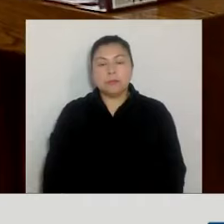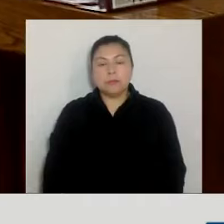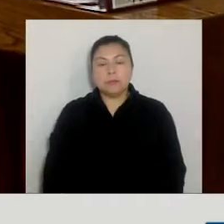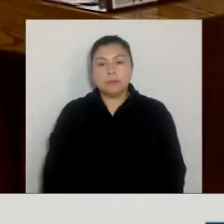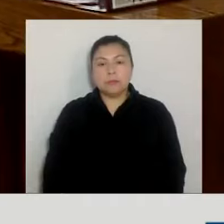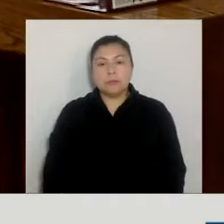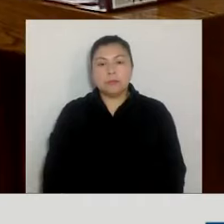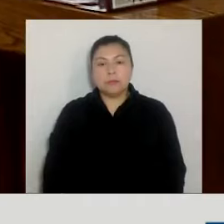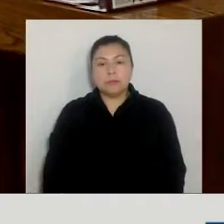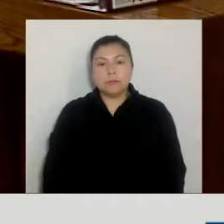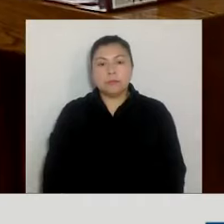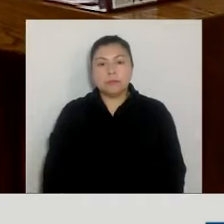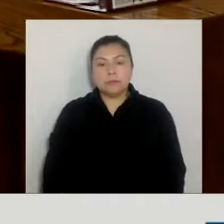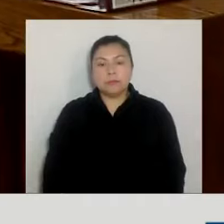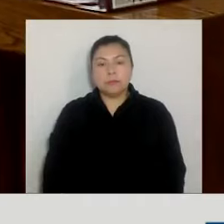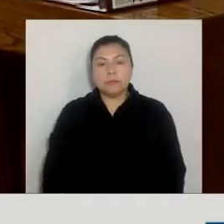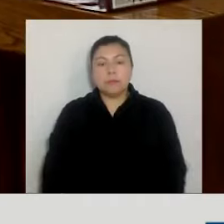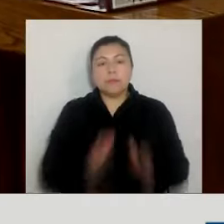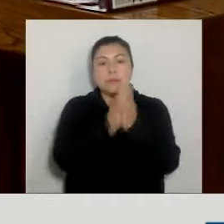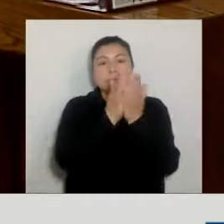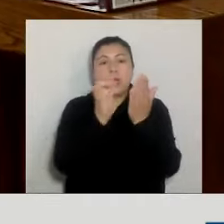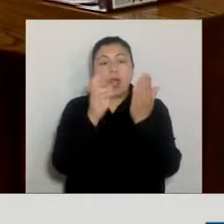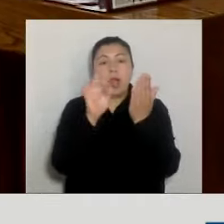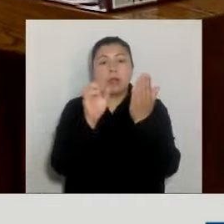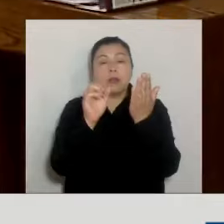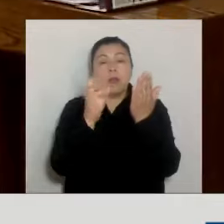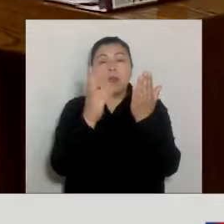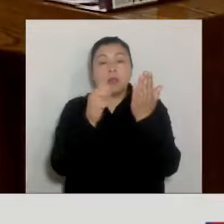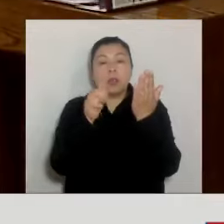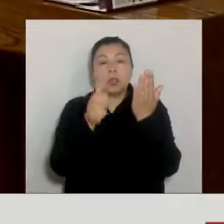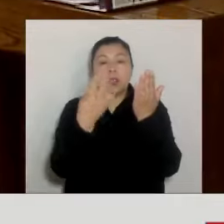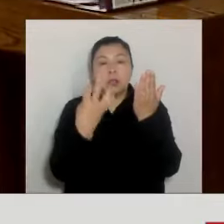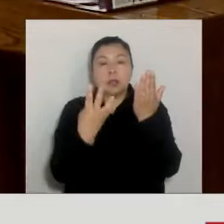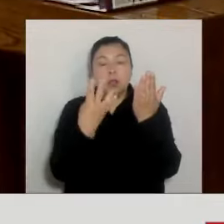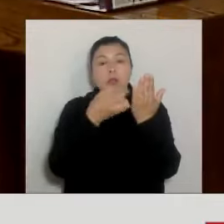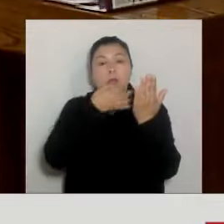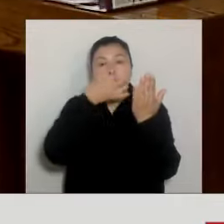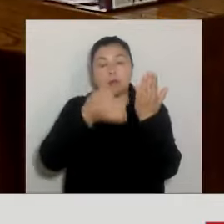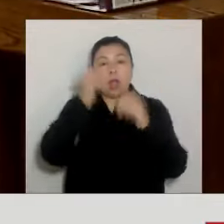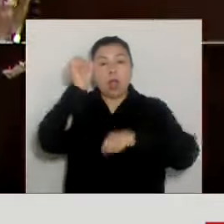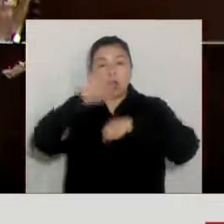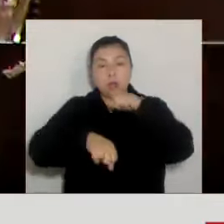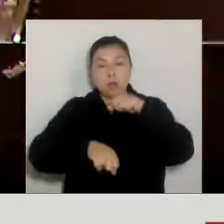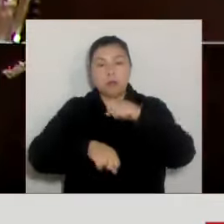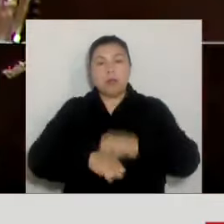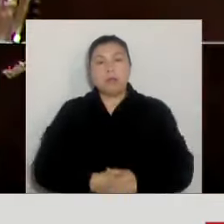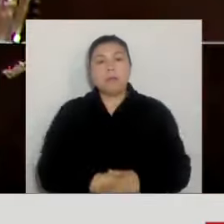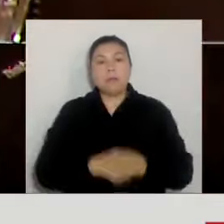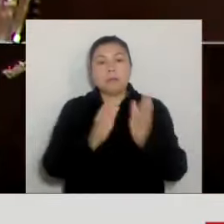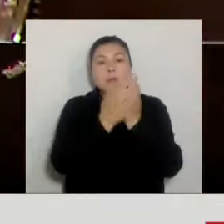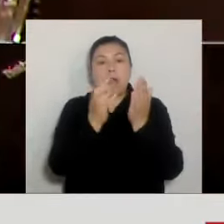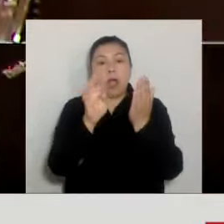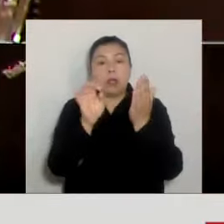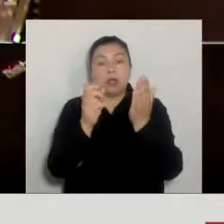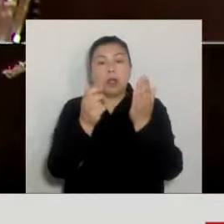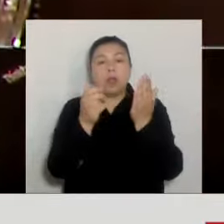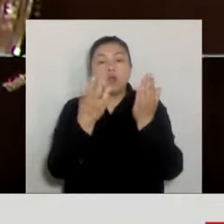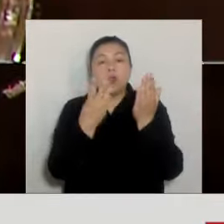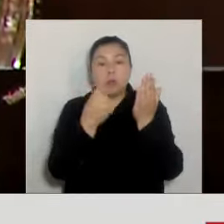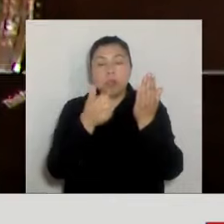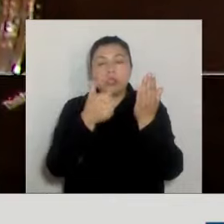sesión el acta de la sesión número 64 se declara aprobada el acta de la sesión número 65